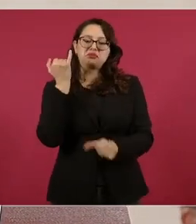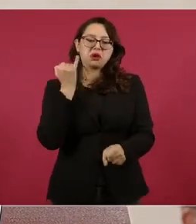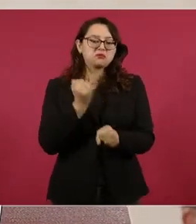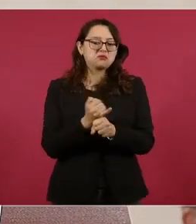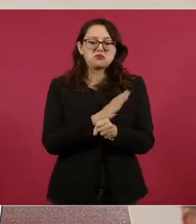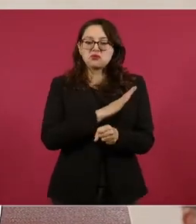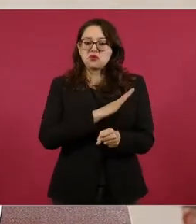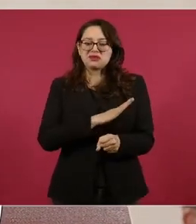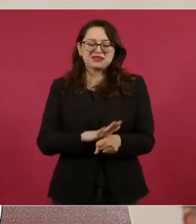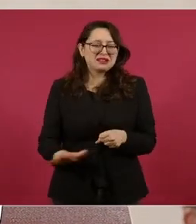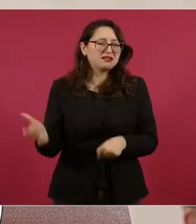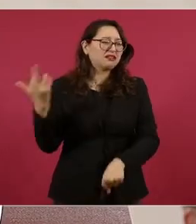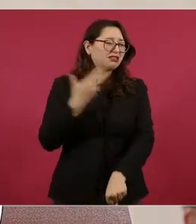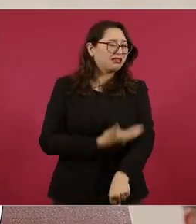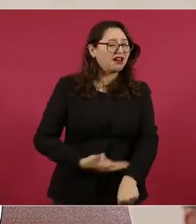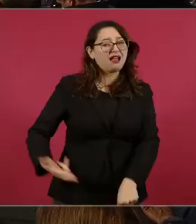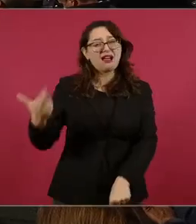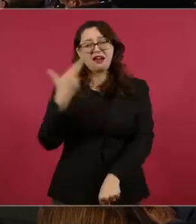conseguir los